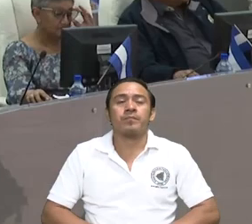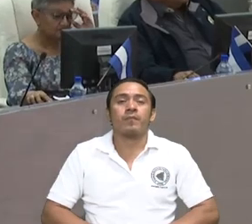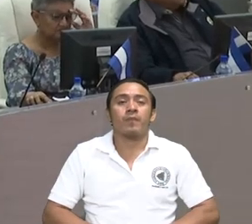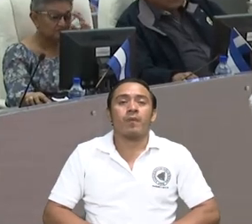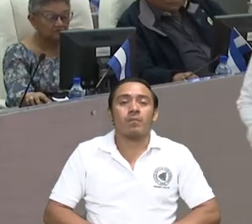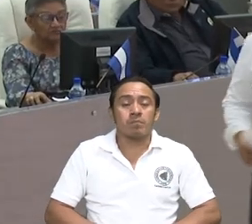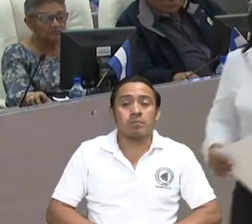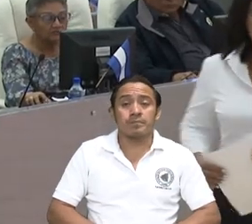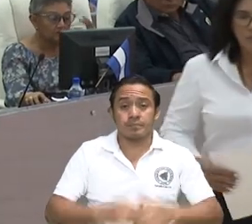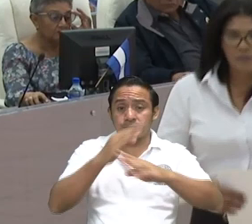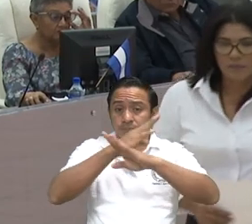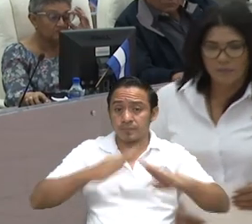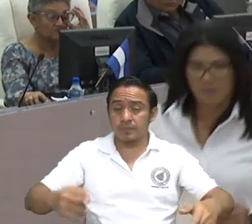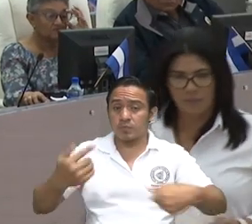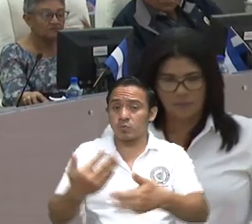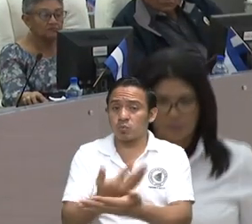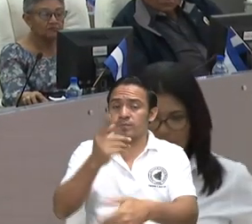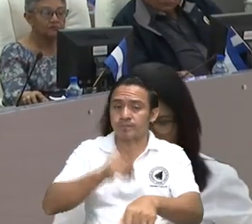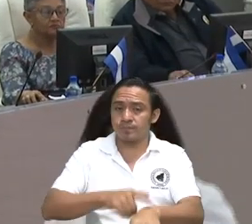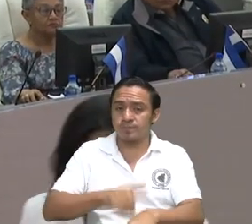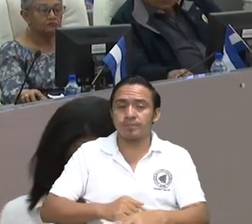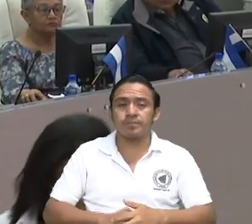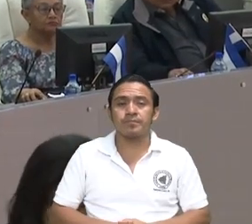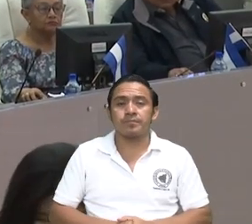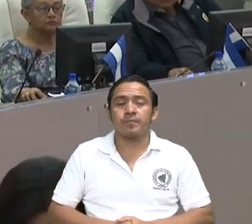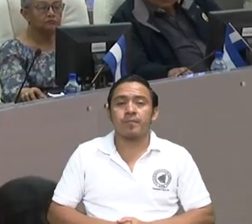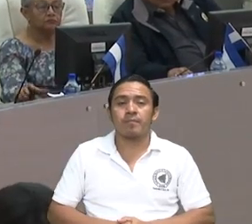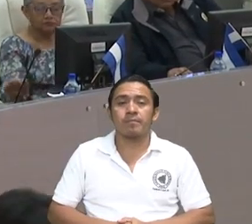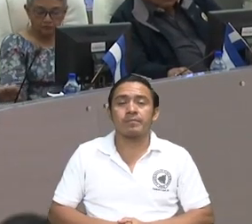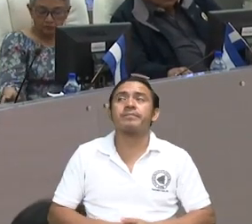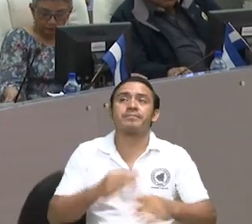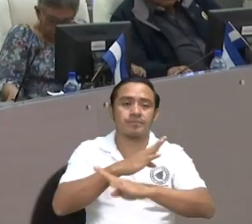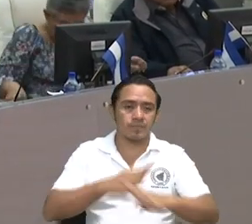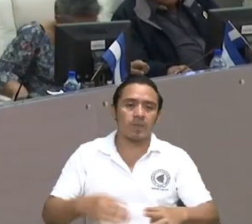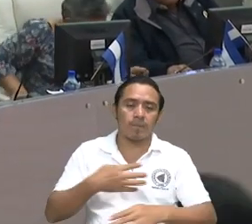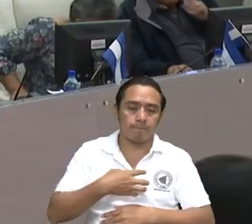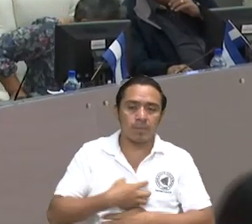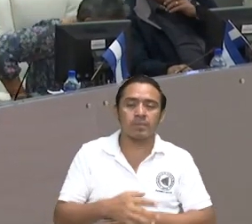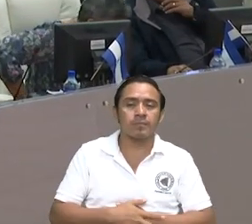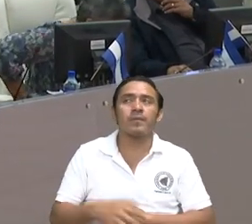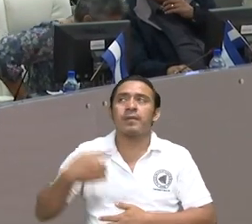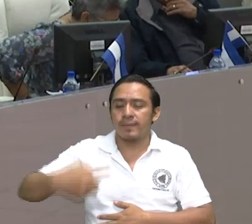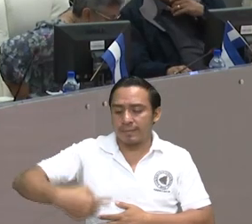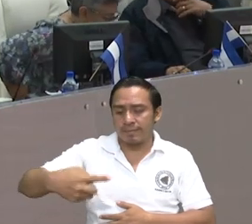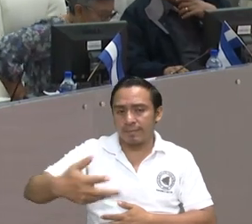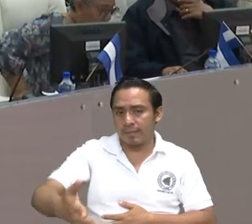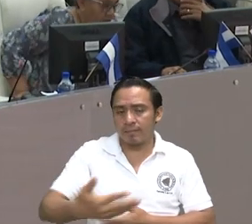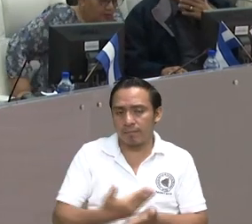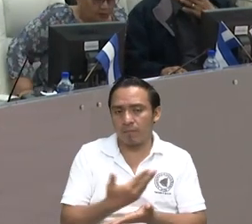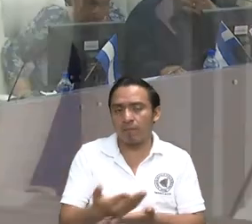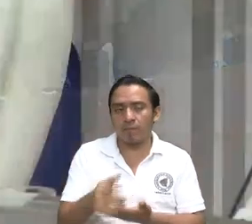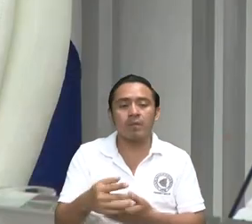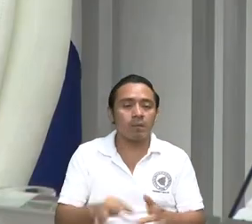La paz en los nuevos tiempos. La paz en nuestros días se dimensiona como el